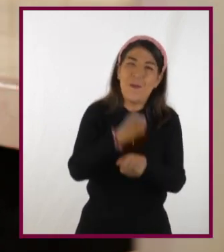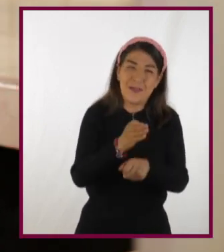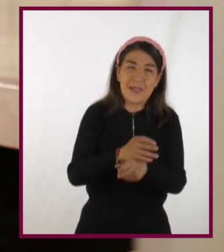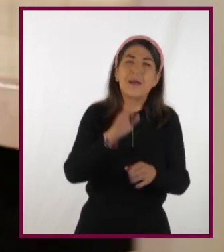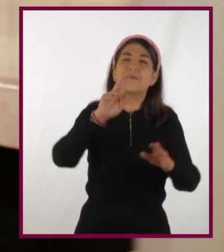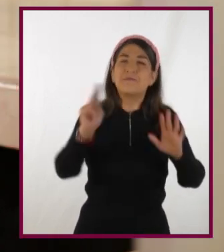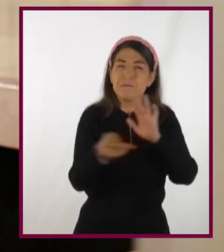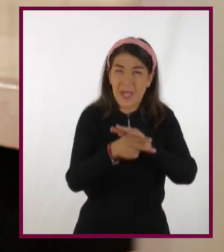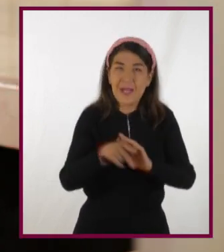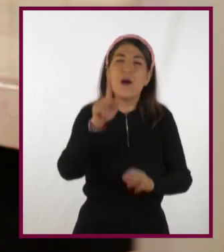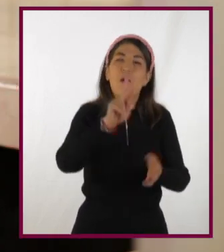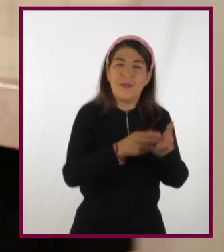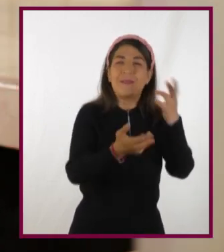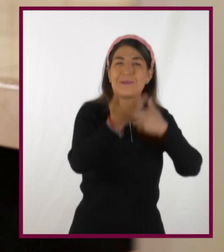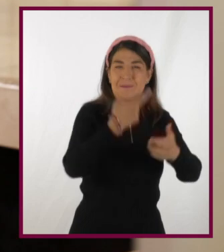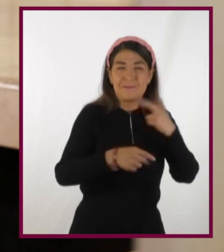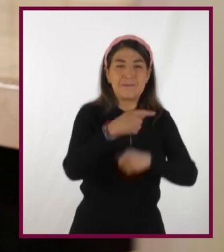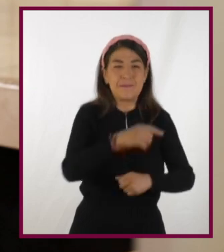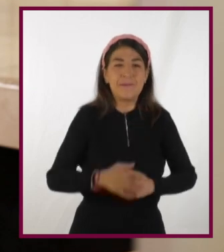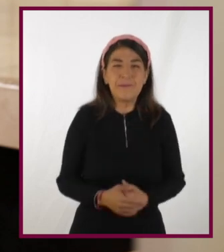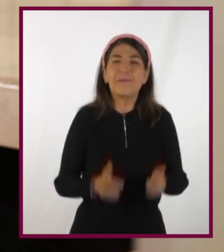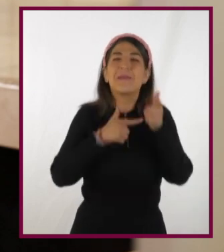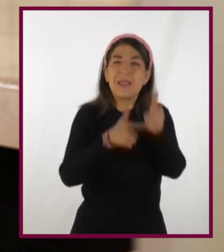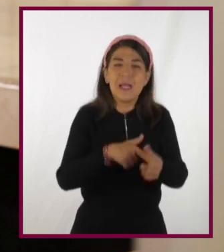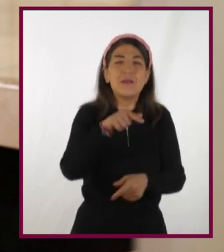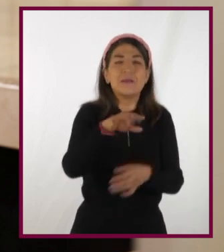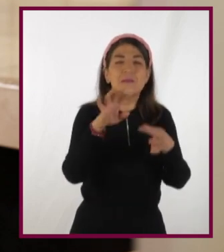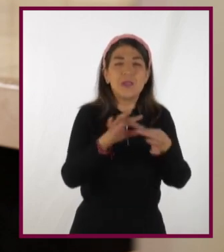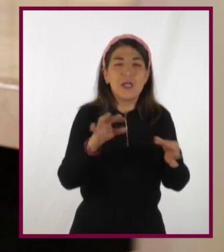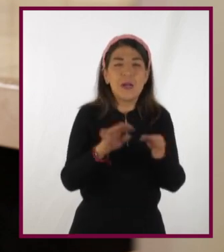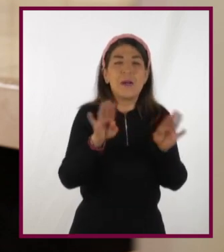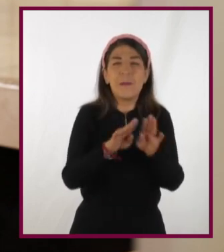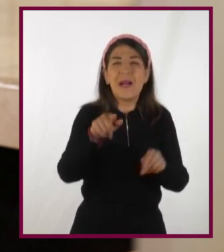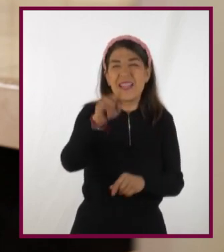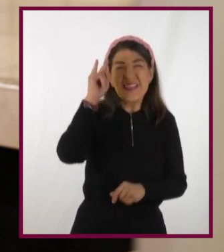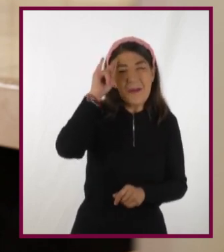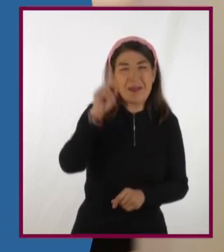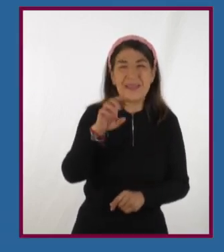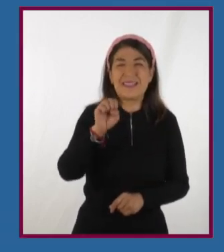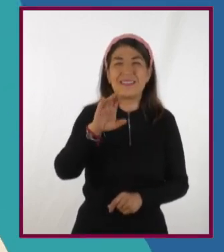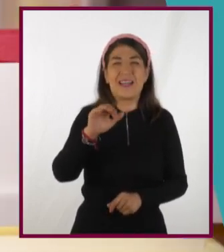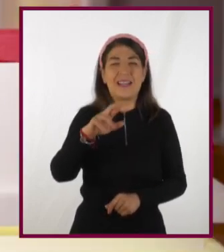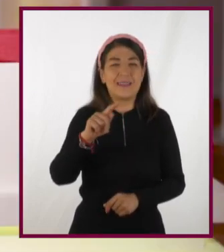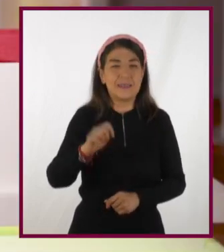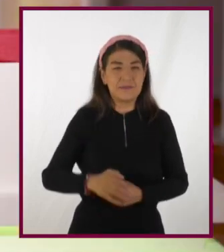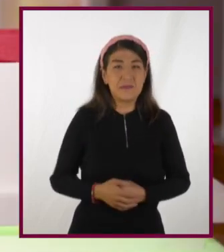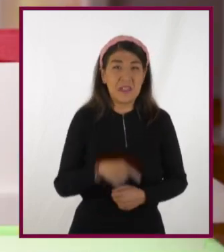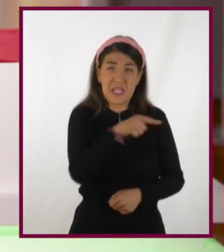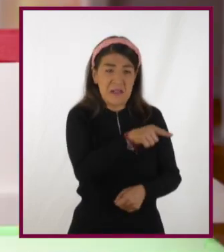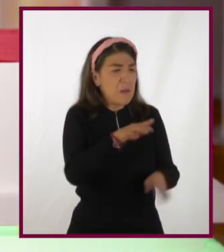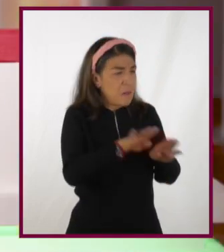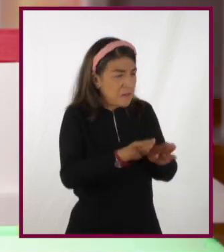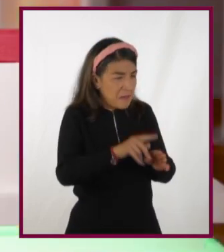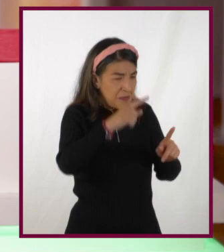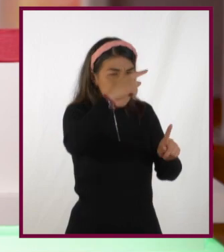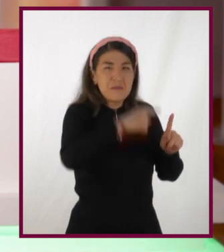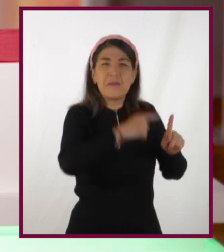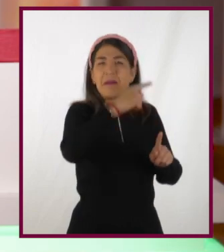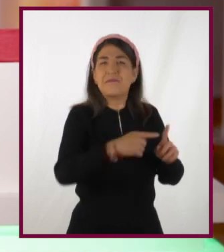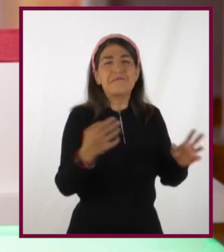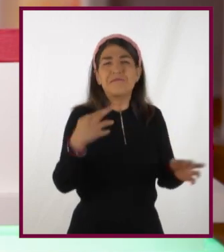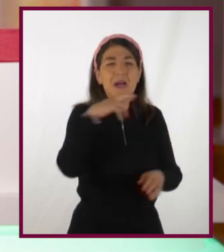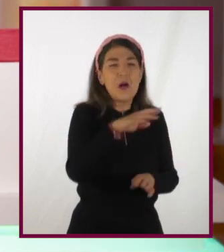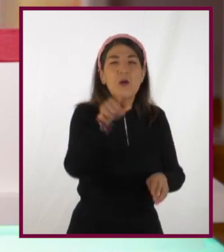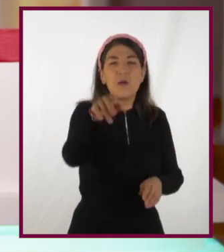entrevista. Volvemos con usted en un momento y no se vayan porque seguiremos hablando del diablillo de Descartes. Es lo más sencillo del mundo.